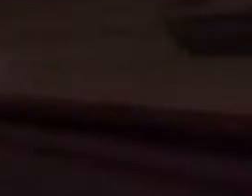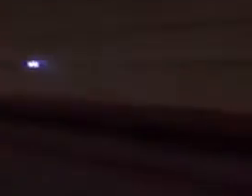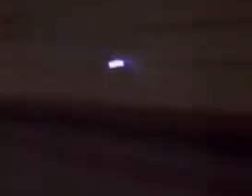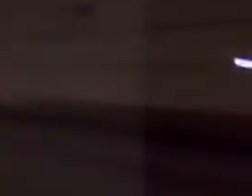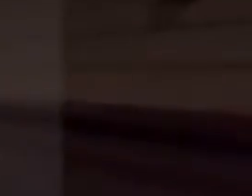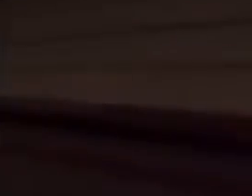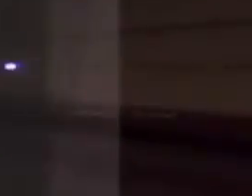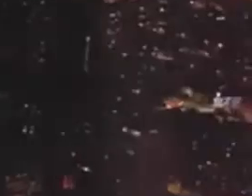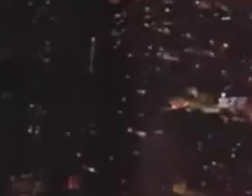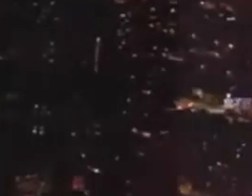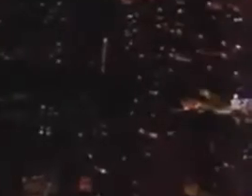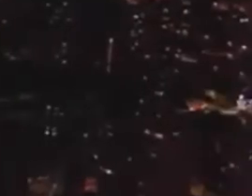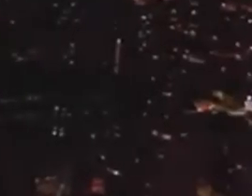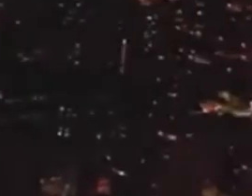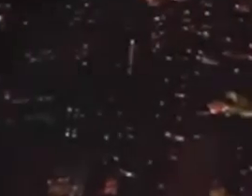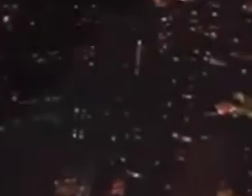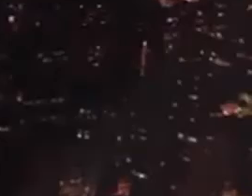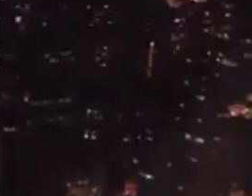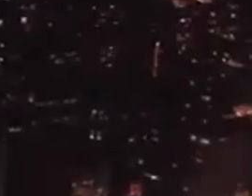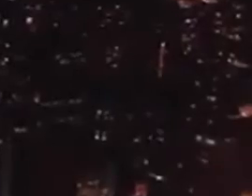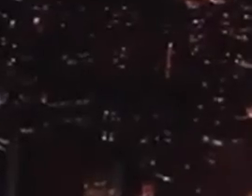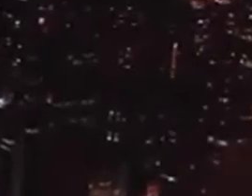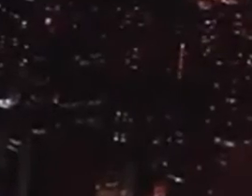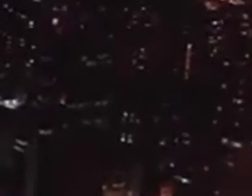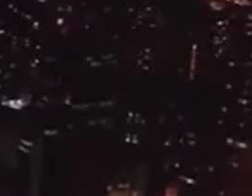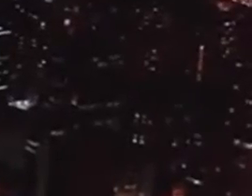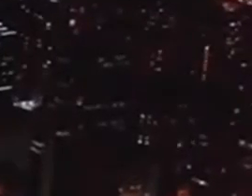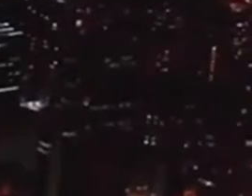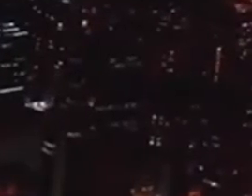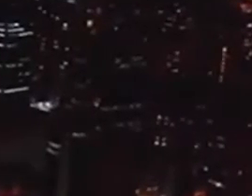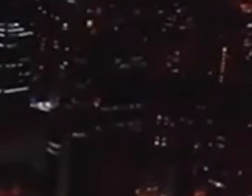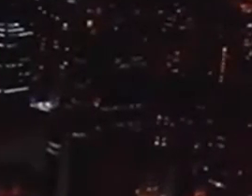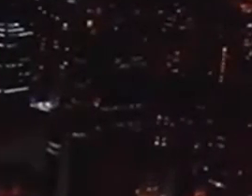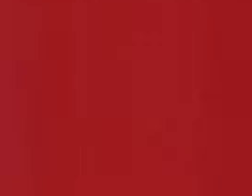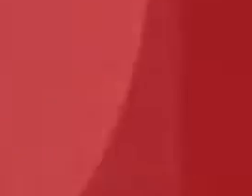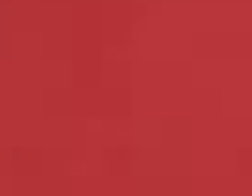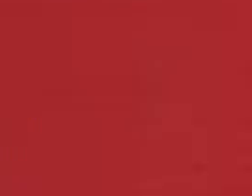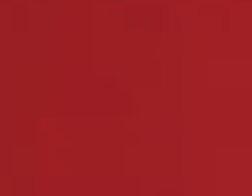RTBC Noticias, emisión fin de semana.